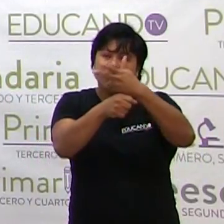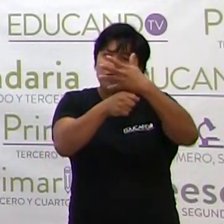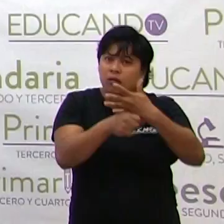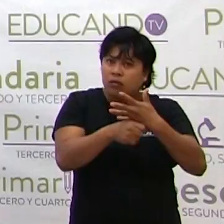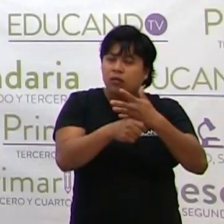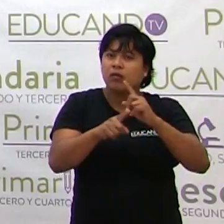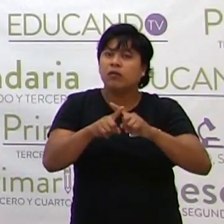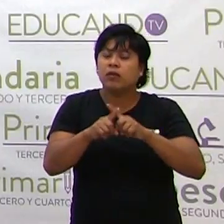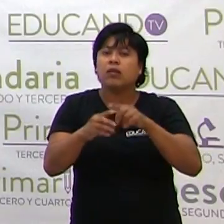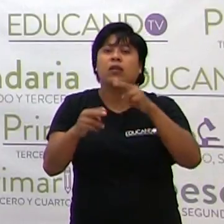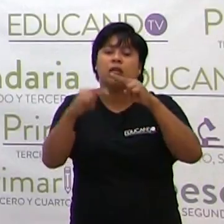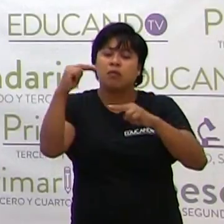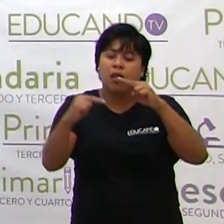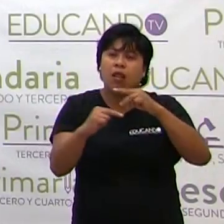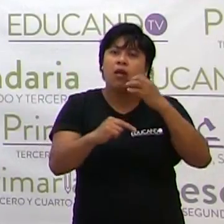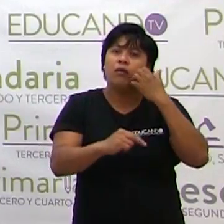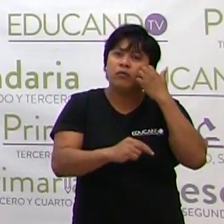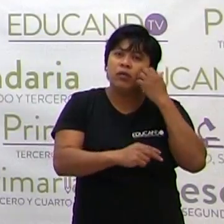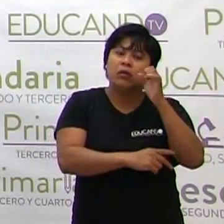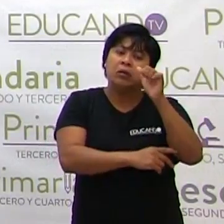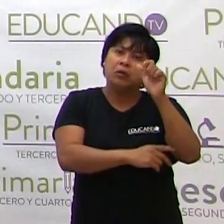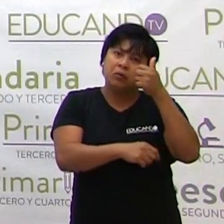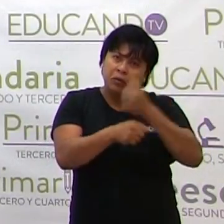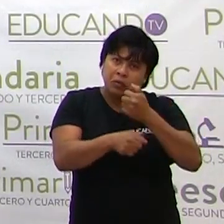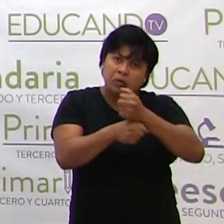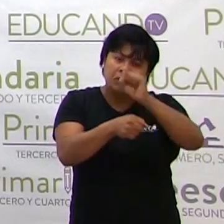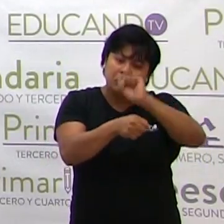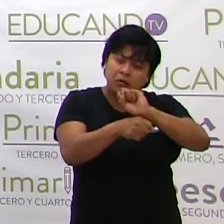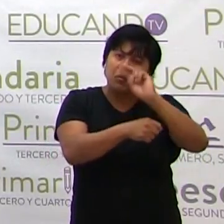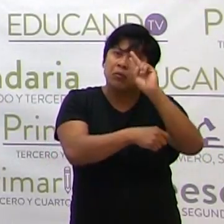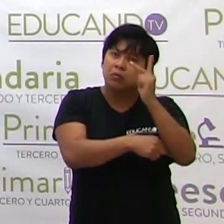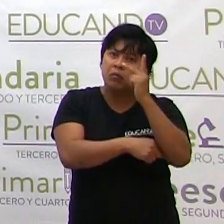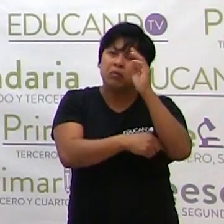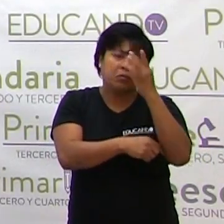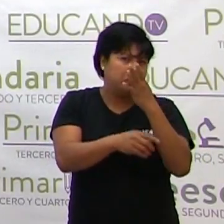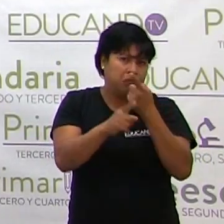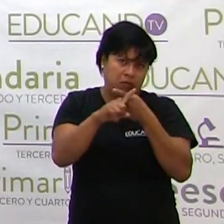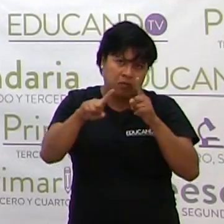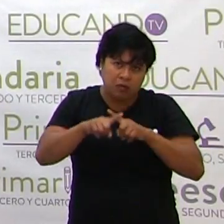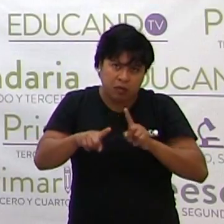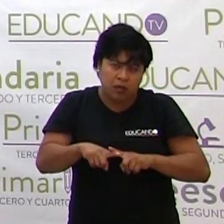educativos, como ya te lo comentaba hace un momento. Ahora bien, también tenemos